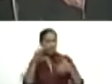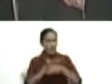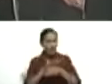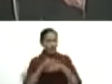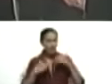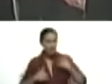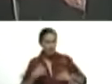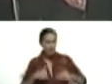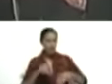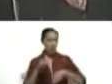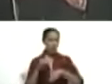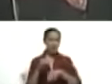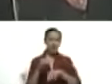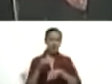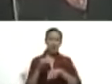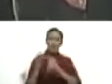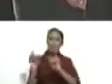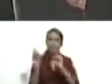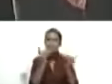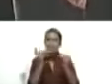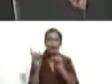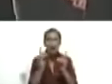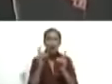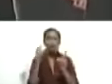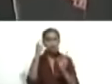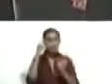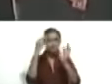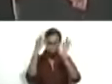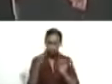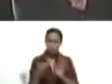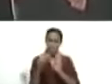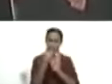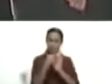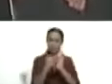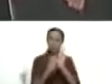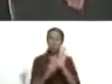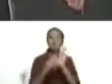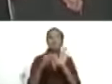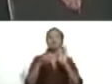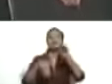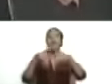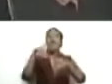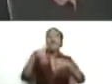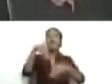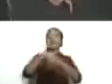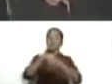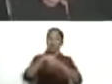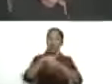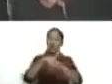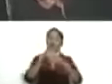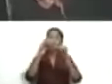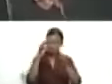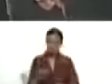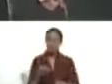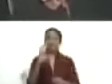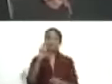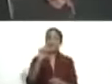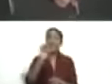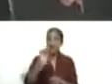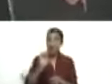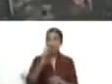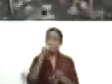diálogo nacional para fijar el cronograma electoral y la fecha de elecciones para este año. ¡Ay, papá!